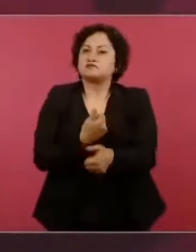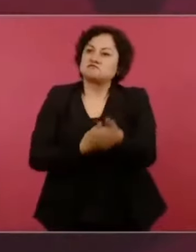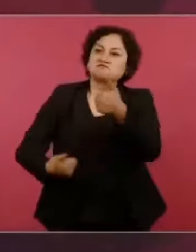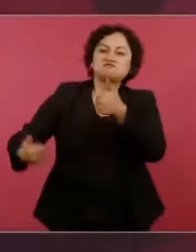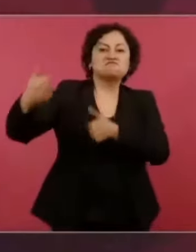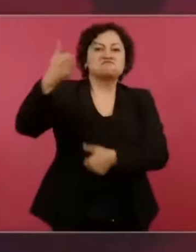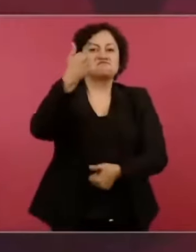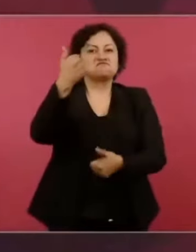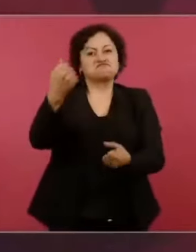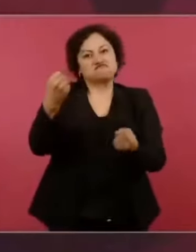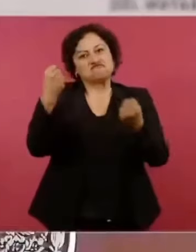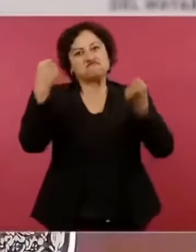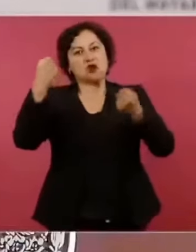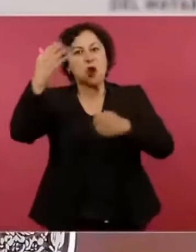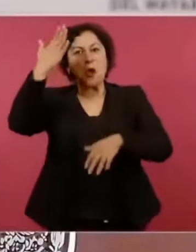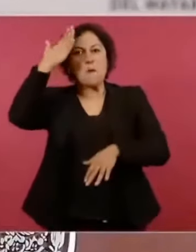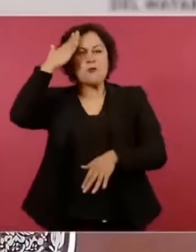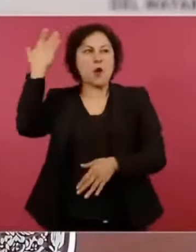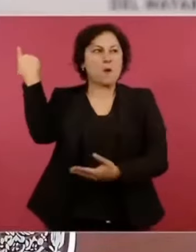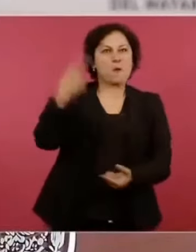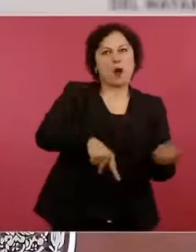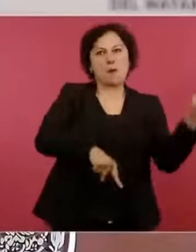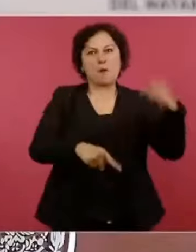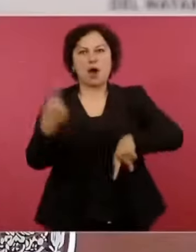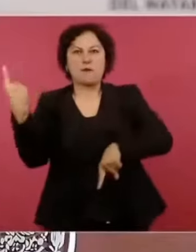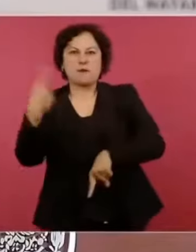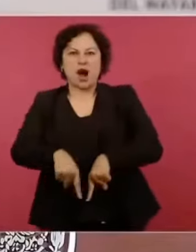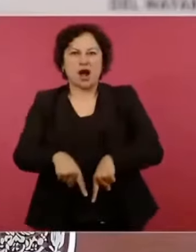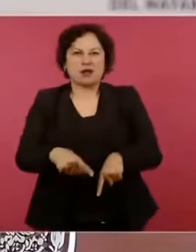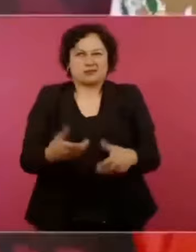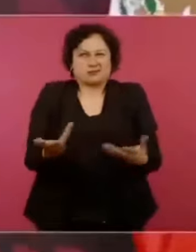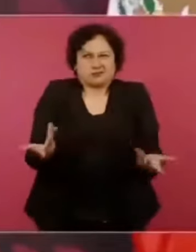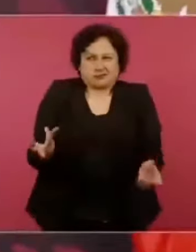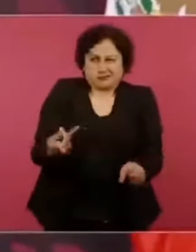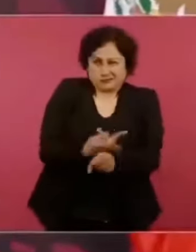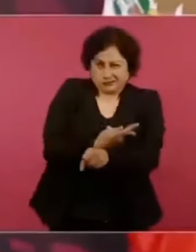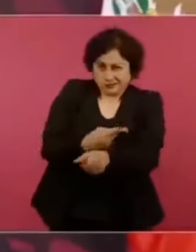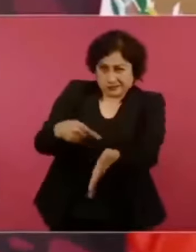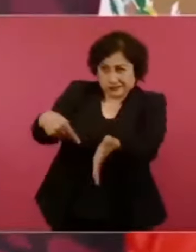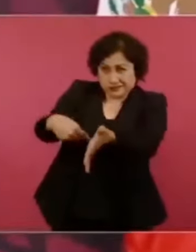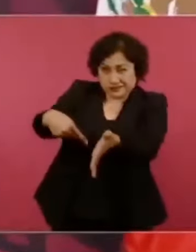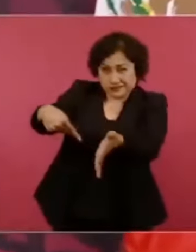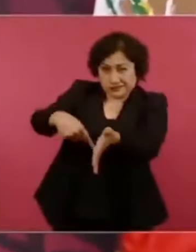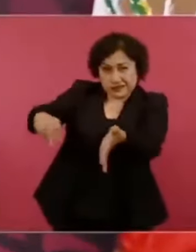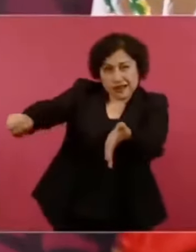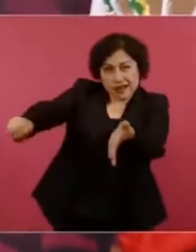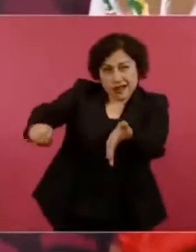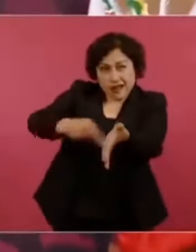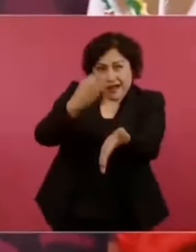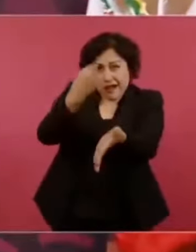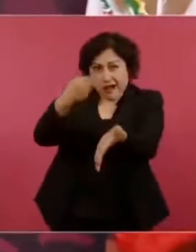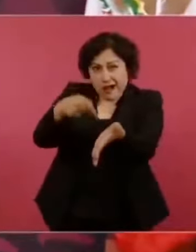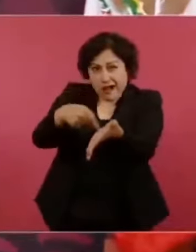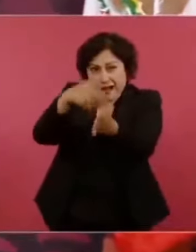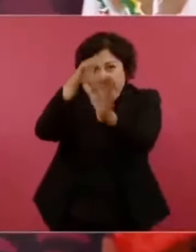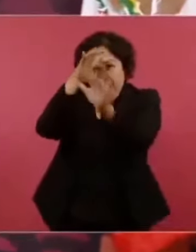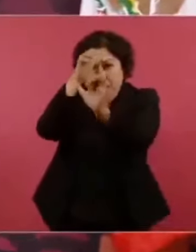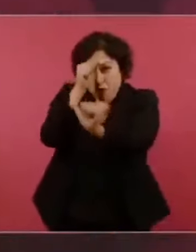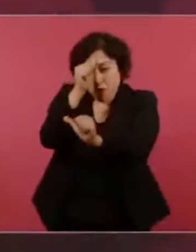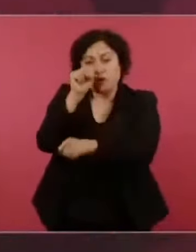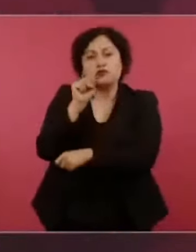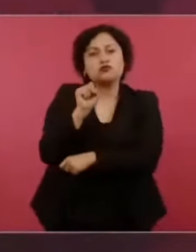el doble discurso: estoy a favor de la libertad, estoy a favor de la